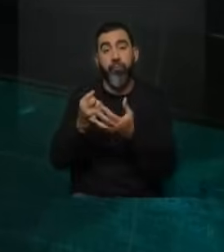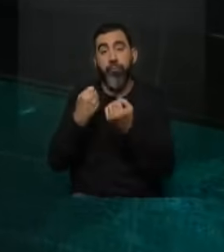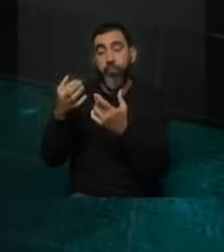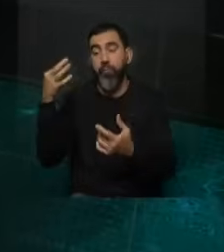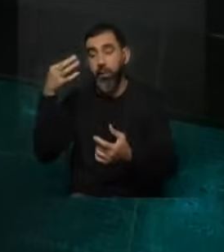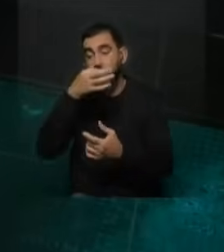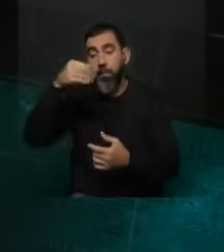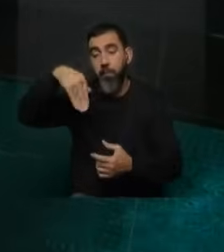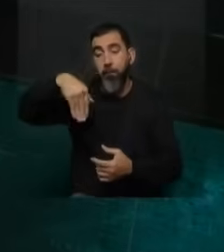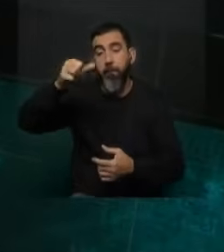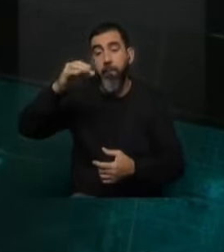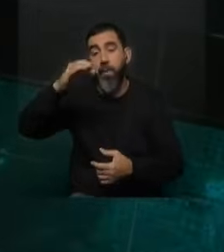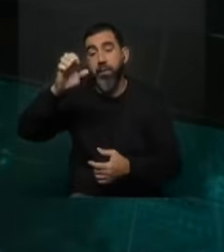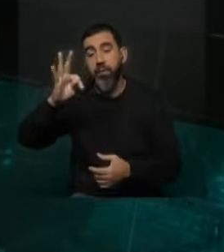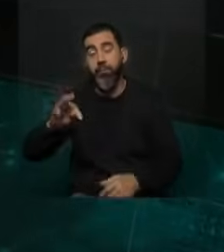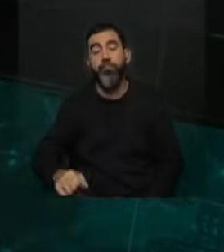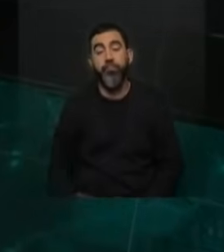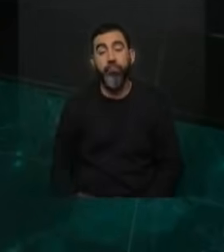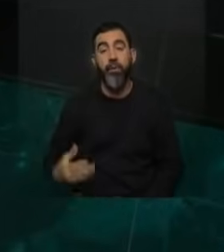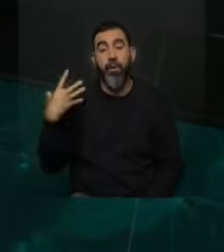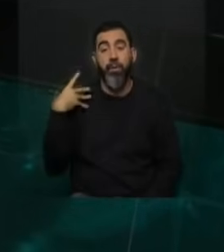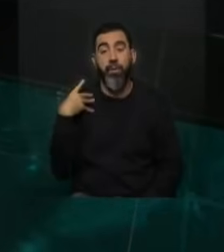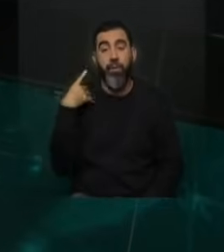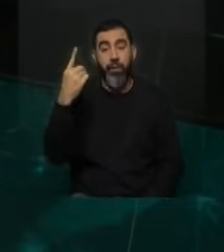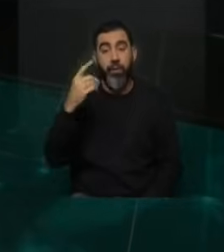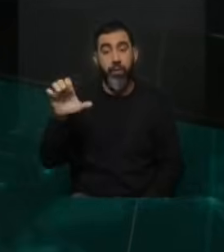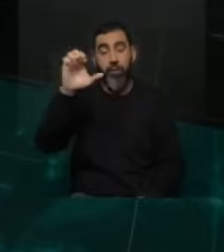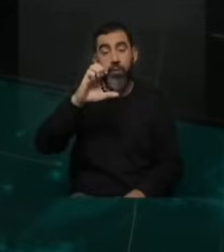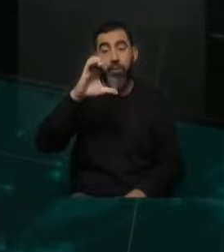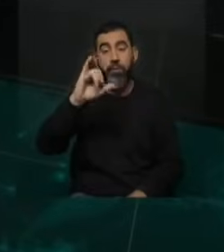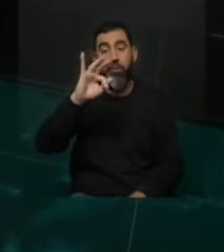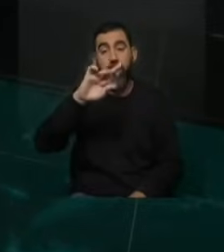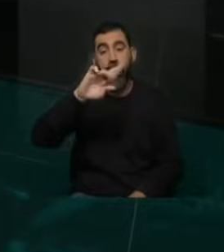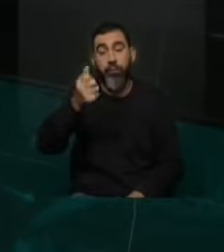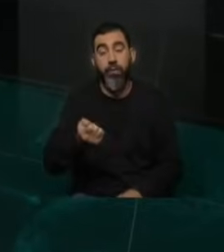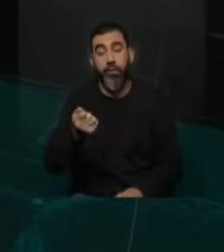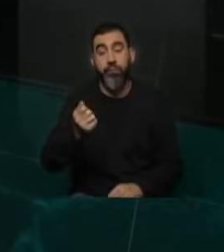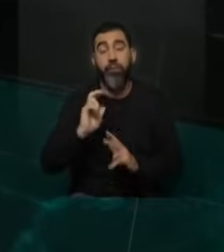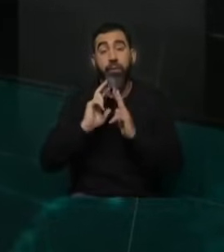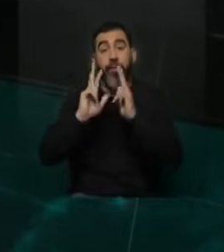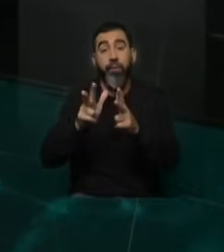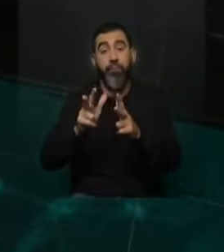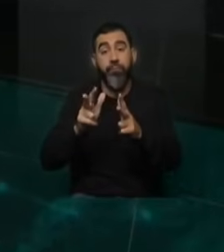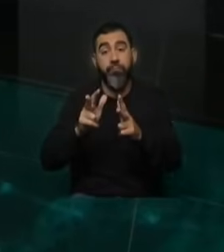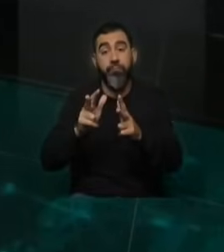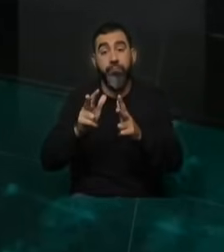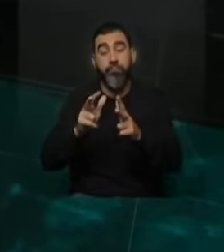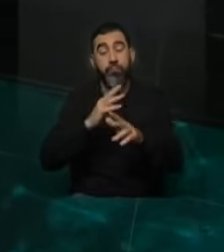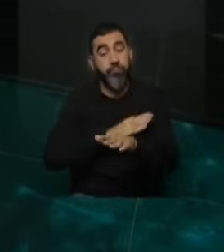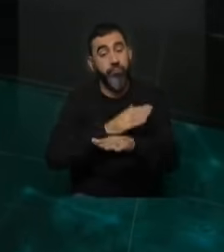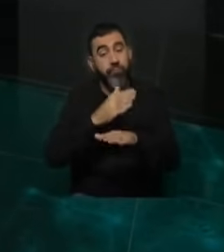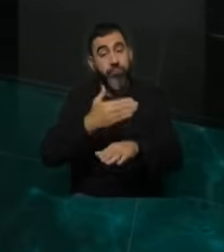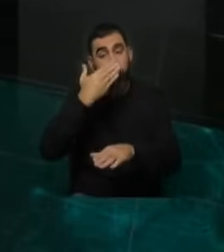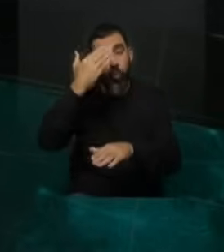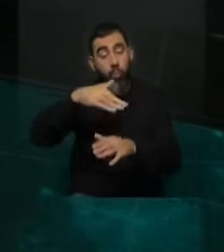narcotraficante Sebastián sí la directora de la empresa cifra Mariana pomie dijo en ese Marco que el impacto de esta